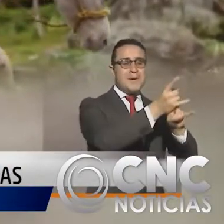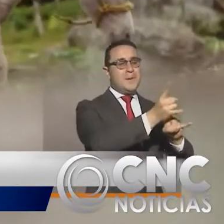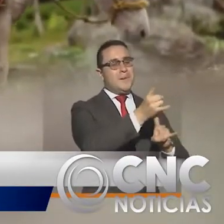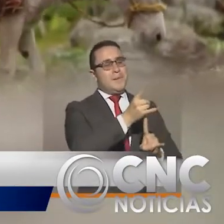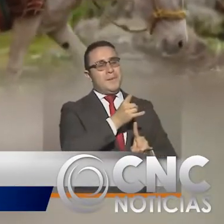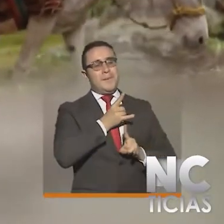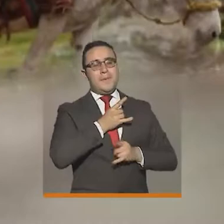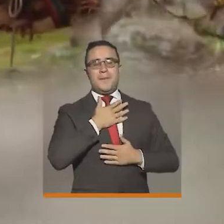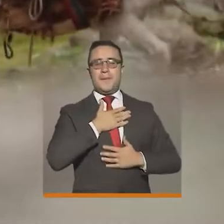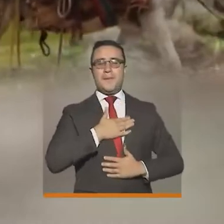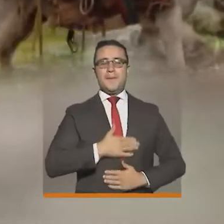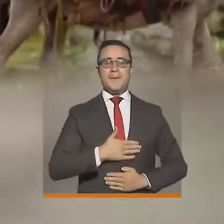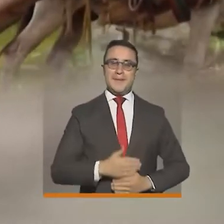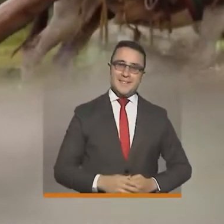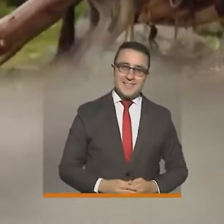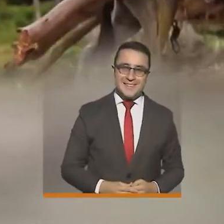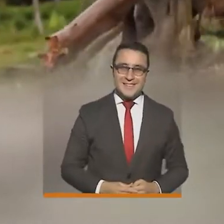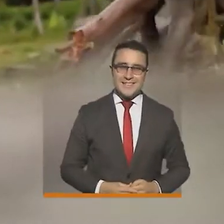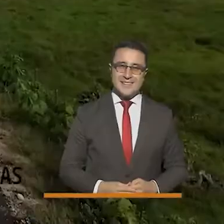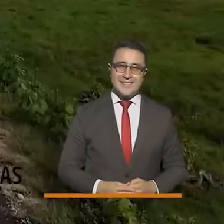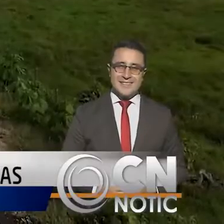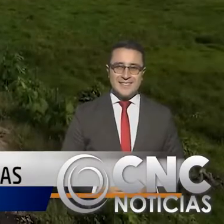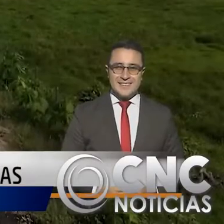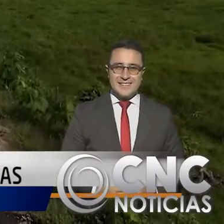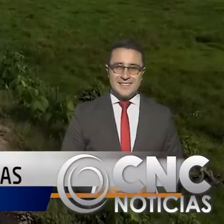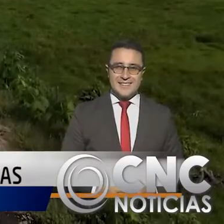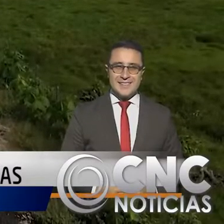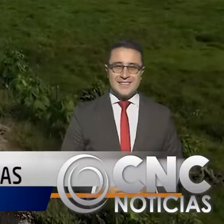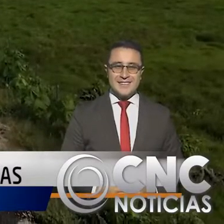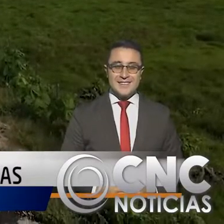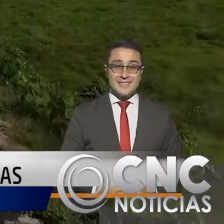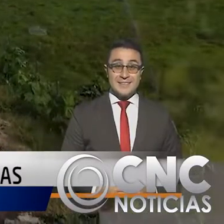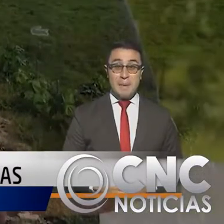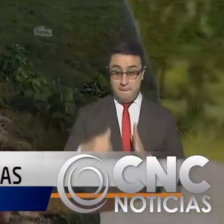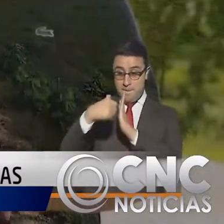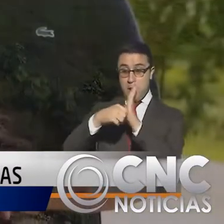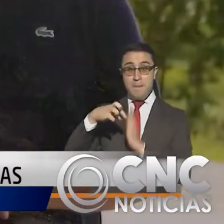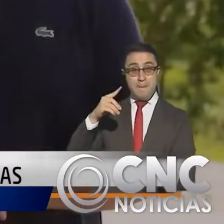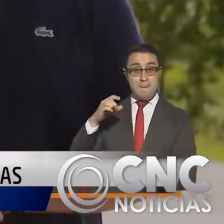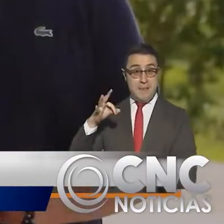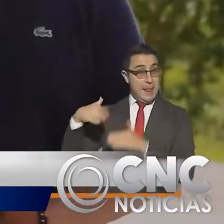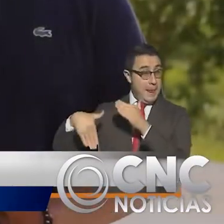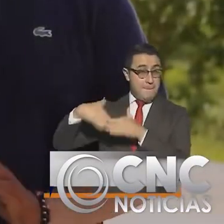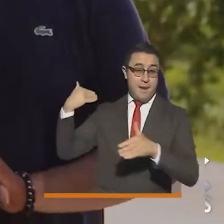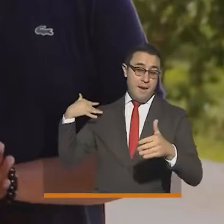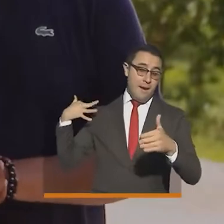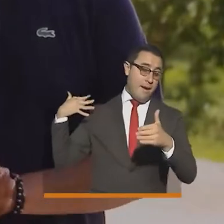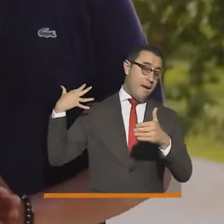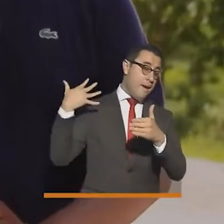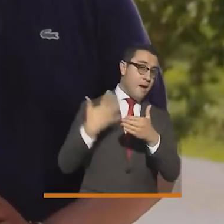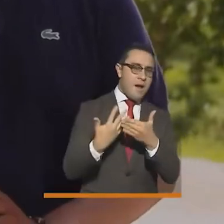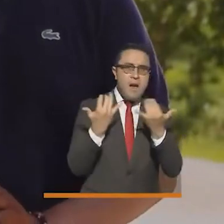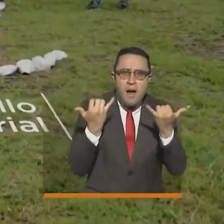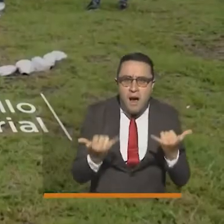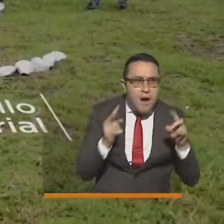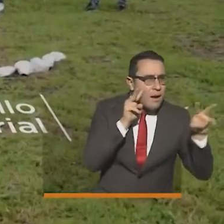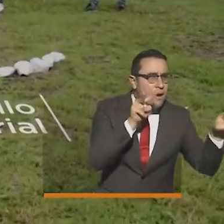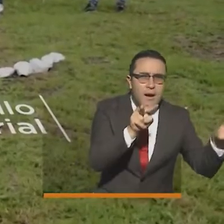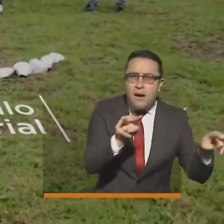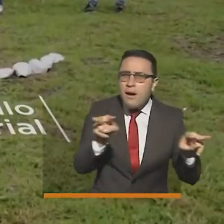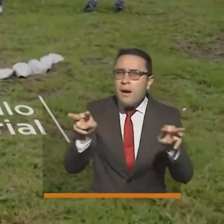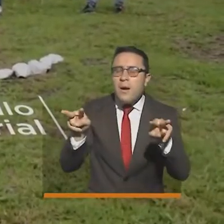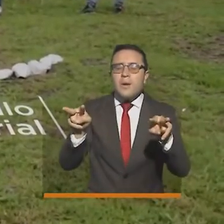dos investigaciones disciplinarias adicionalmente y de acuerdo con diferentes hallazgos remitidos por la contraloría general